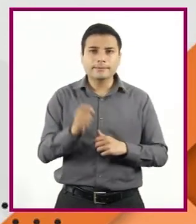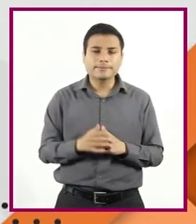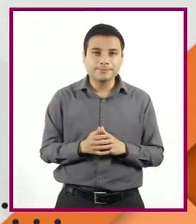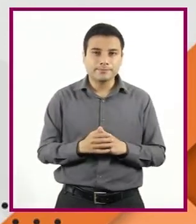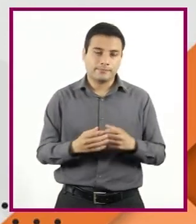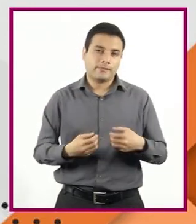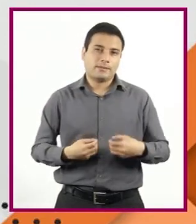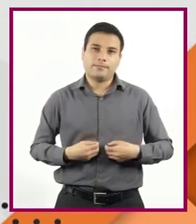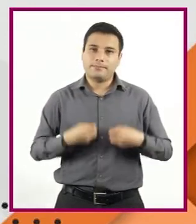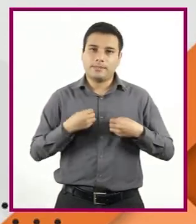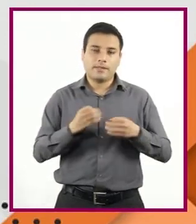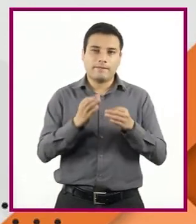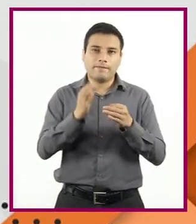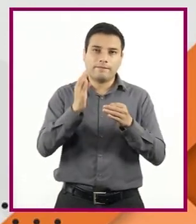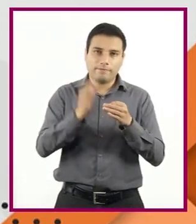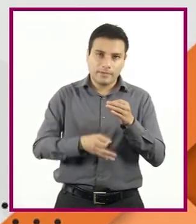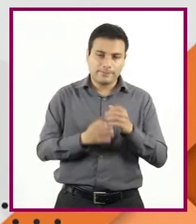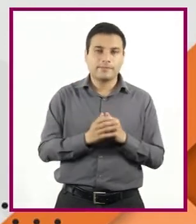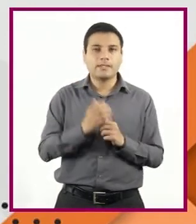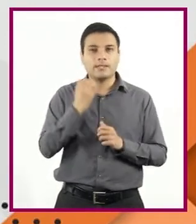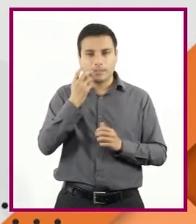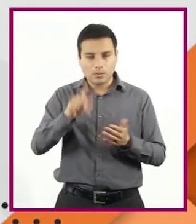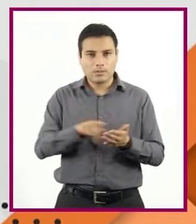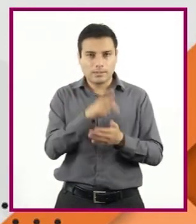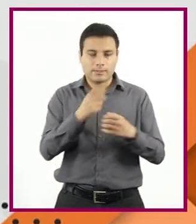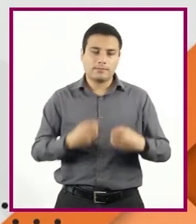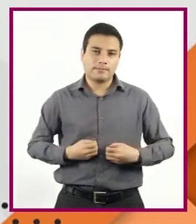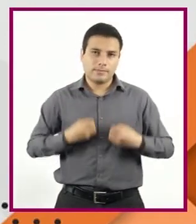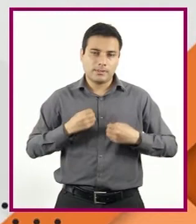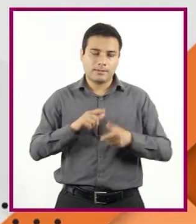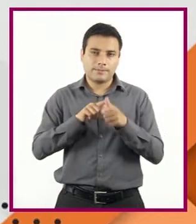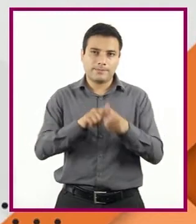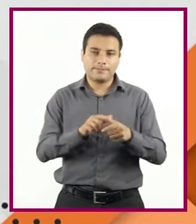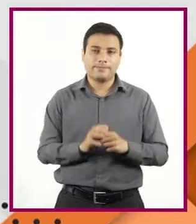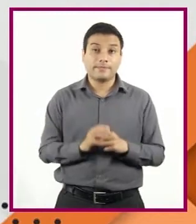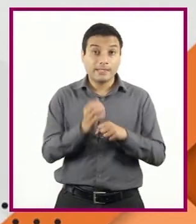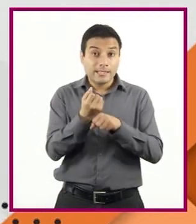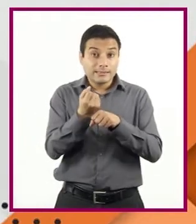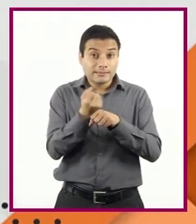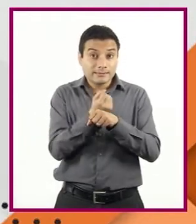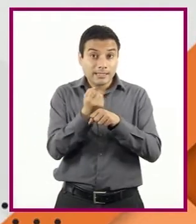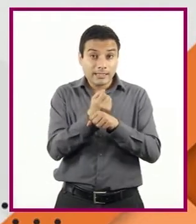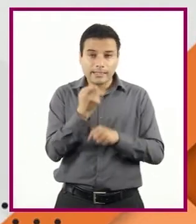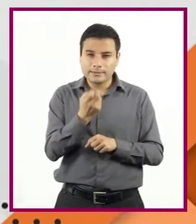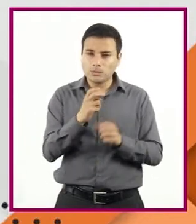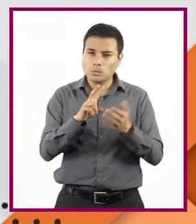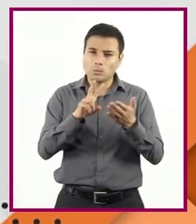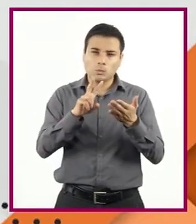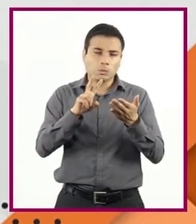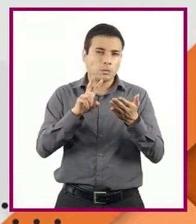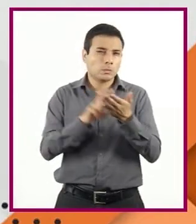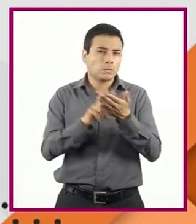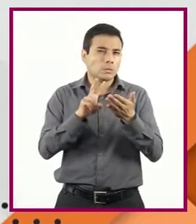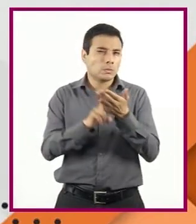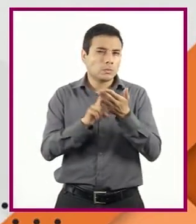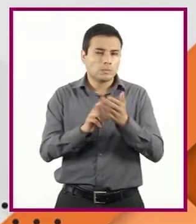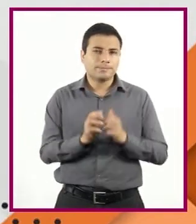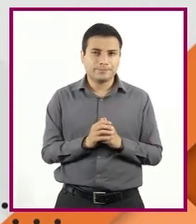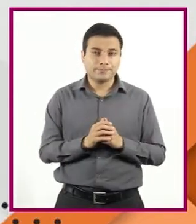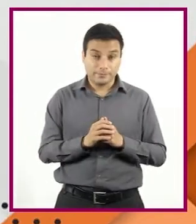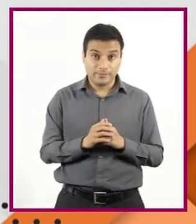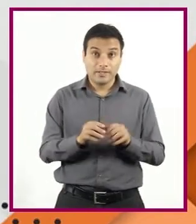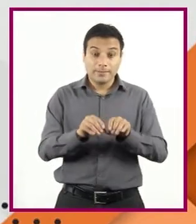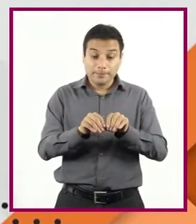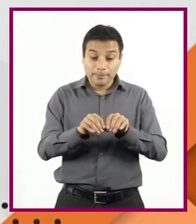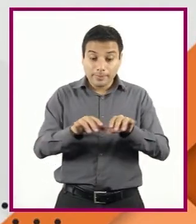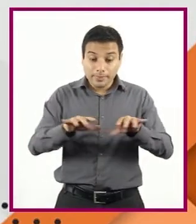la vida, que buscaba renacer y la continuidad. La sangre, el elemento vital del ser humano, fertilizaba la